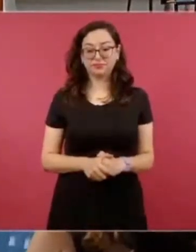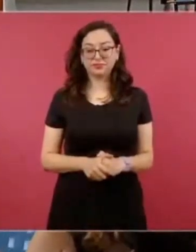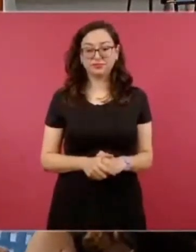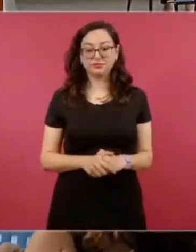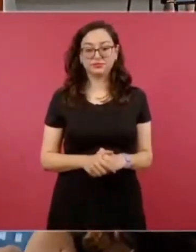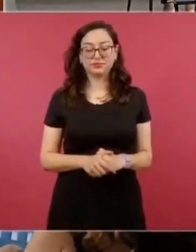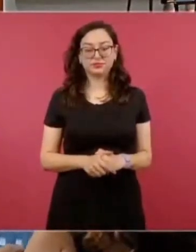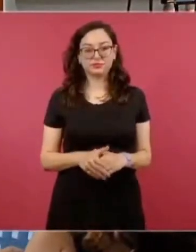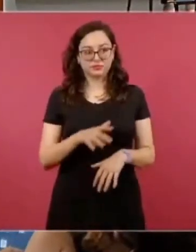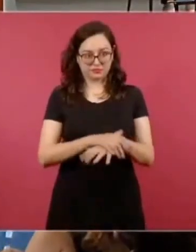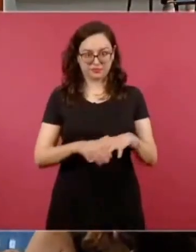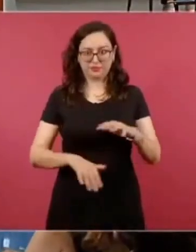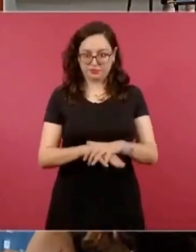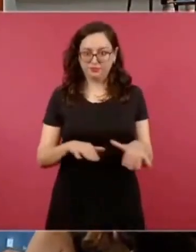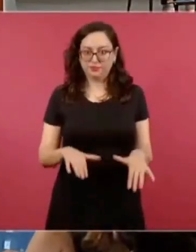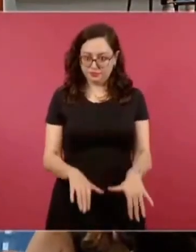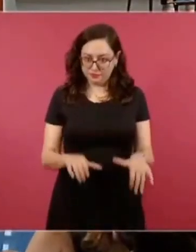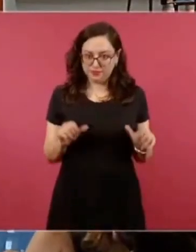objetivo,